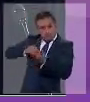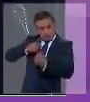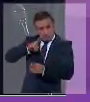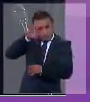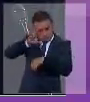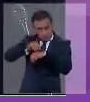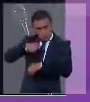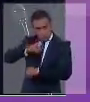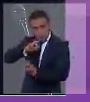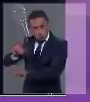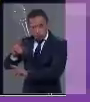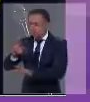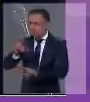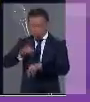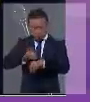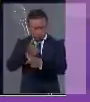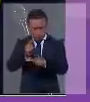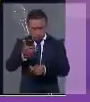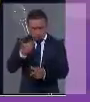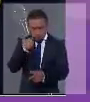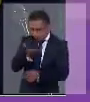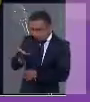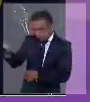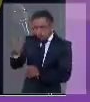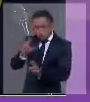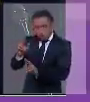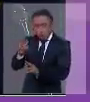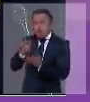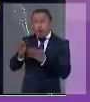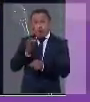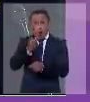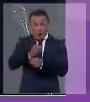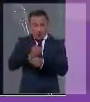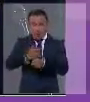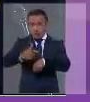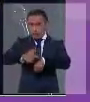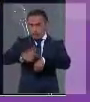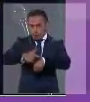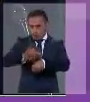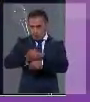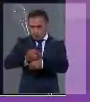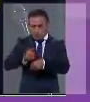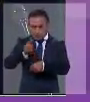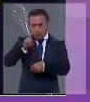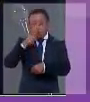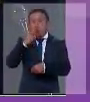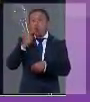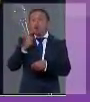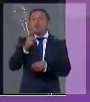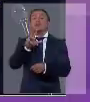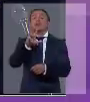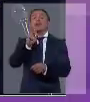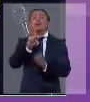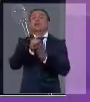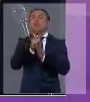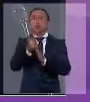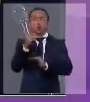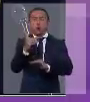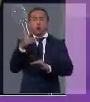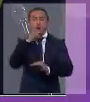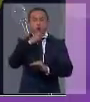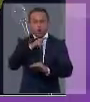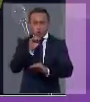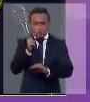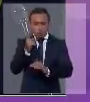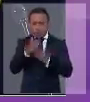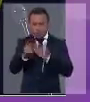quiere contestar, conteste. No. Si quiere. Más bien en el tiempo en el que estamos. Adelante. En el tiempo en el que estamos. Pediría que no fuera de 30 segundos. No, es réplica, si no es en el